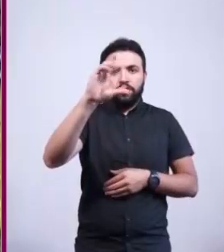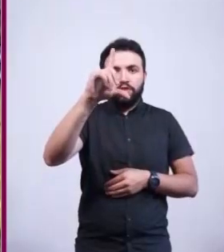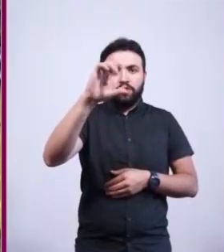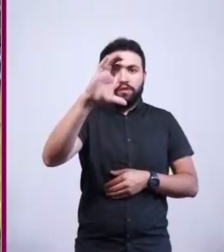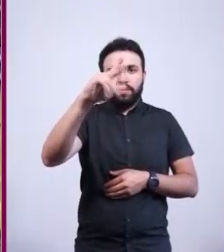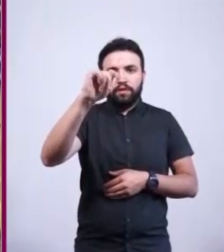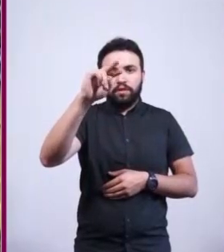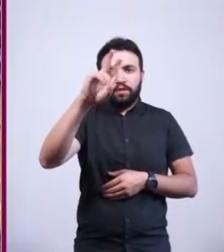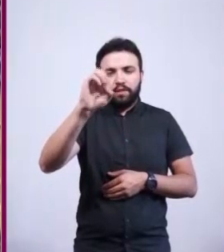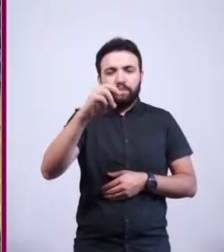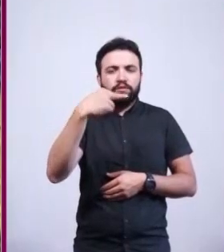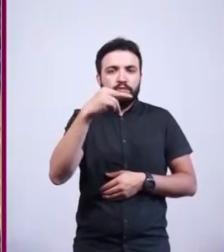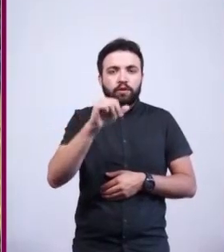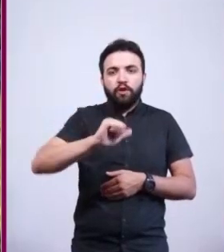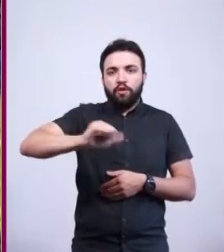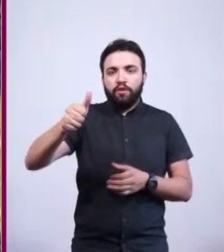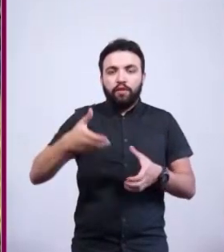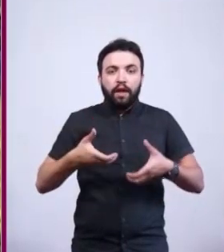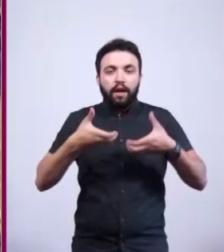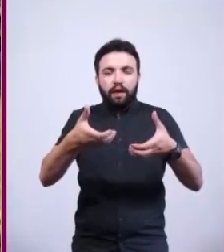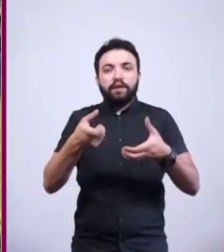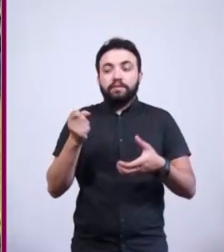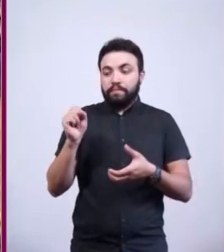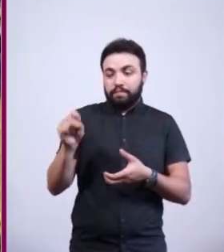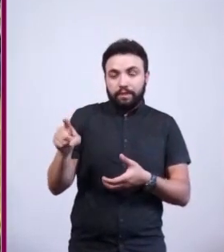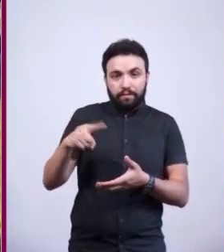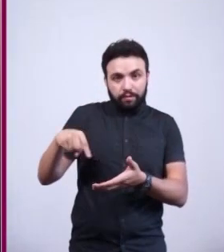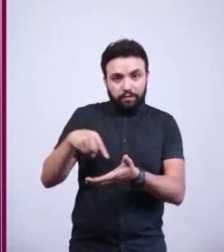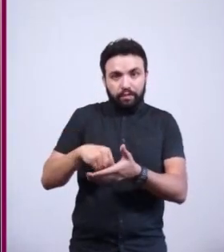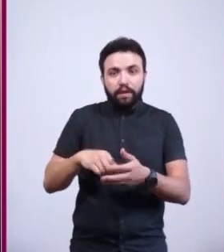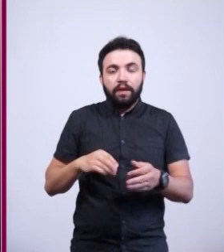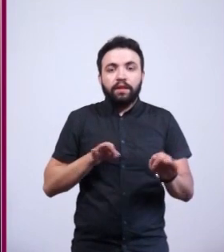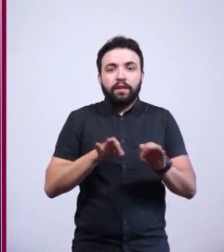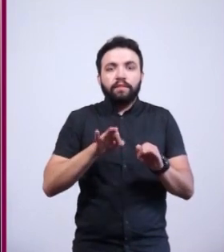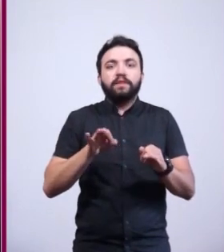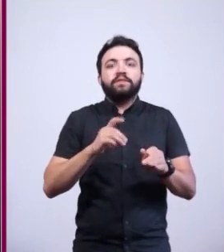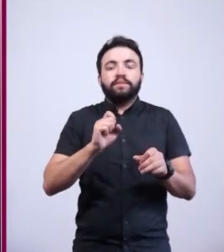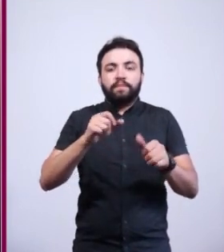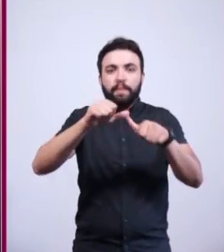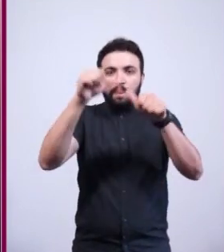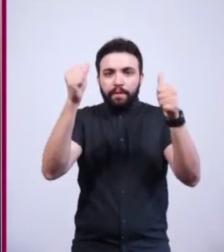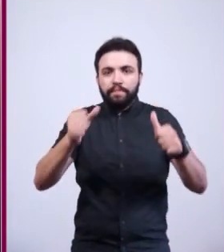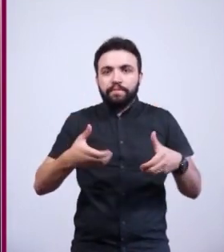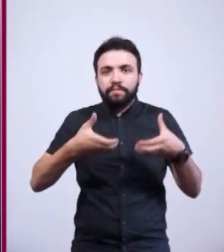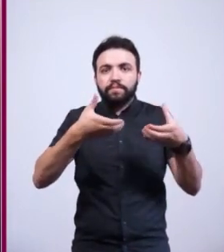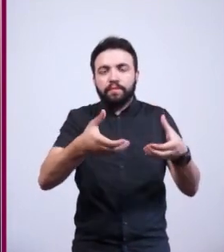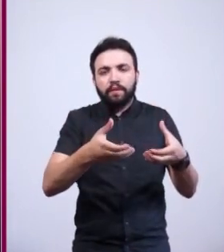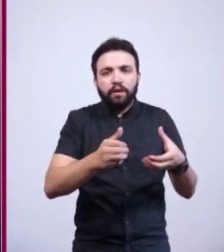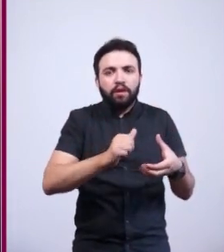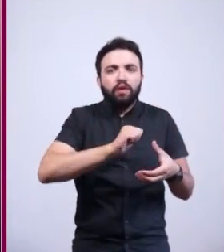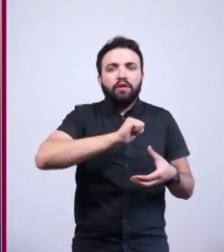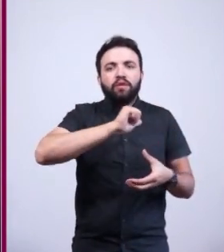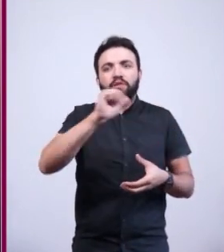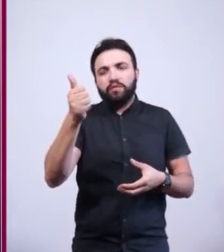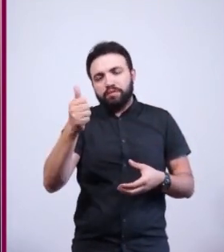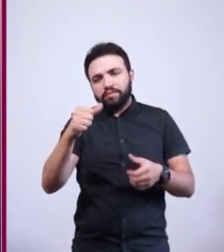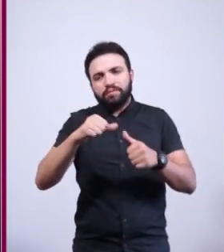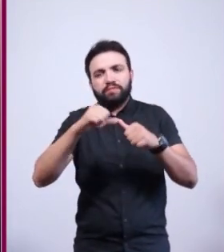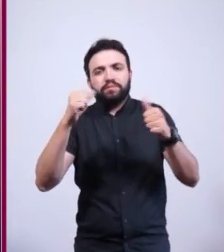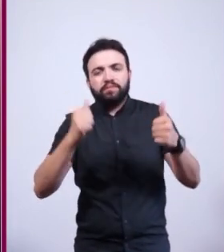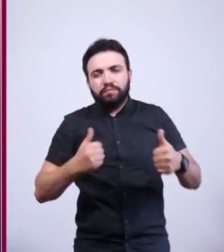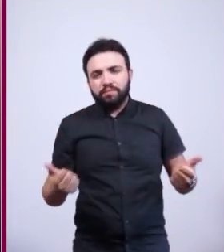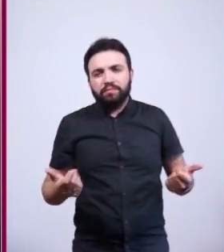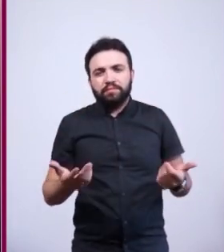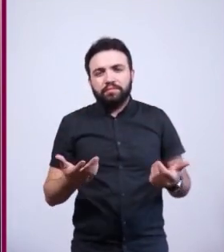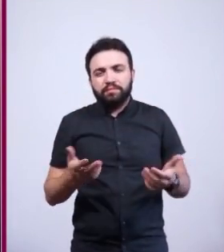Calle, donde que trabajan artistas de la calle, habitantes de la calle y otros artistas como yo y hay